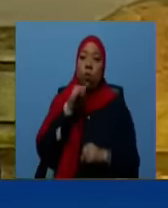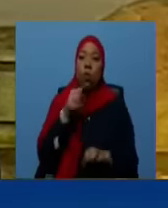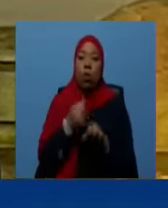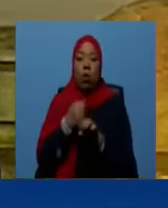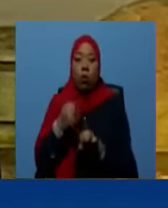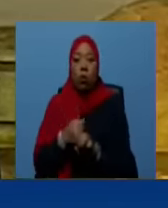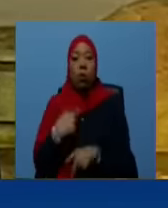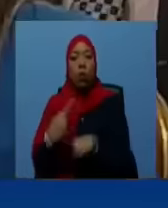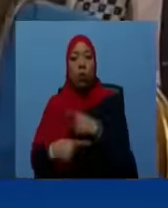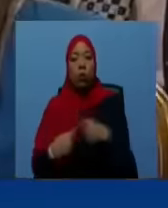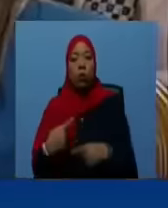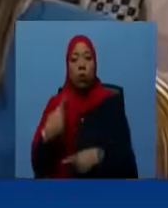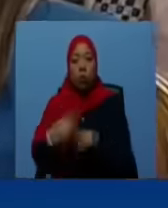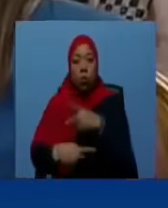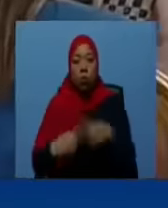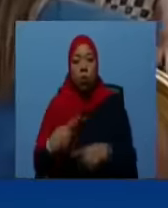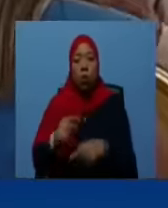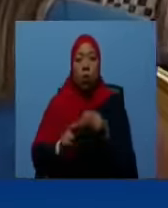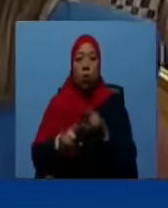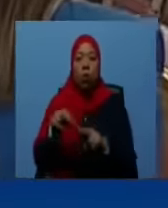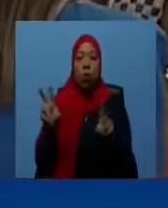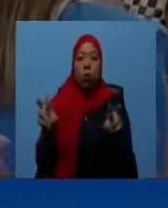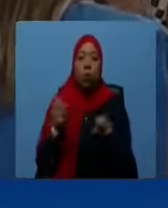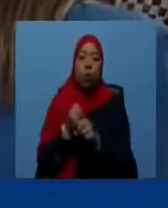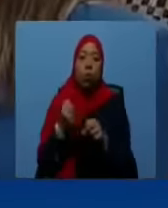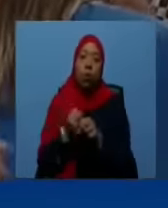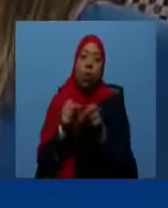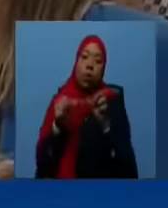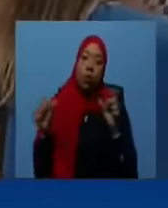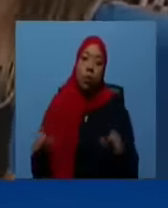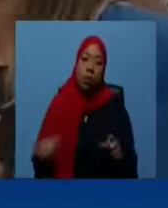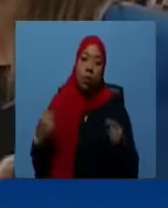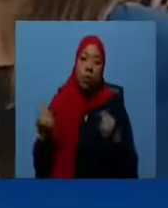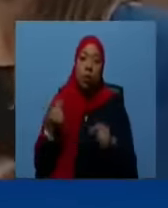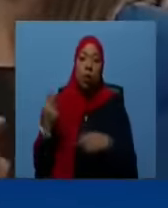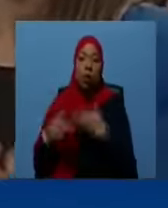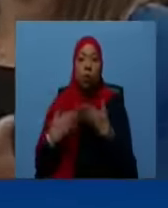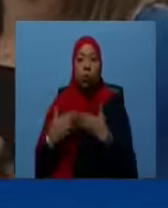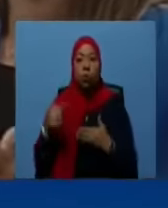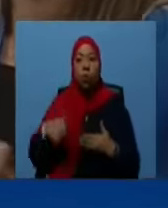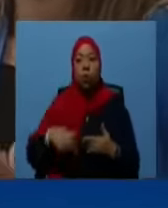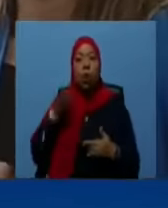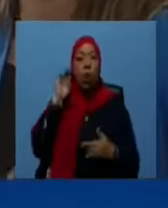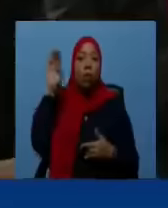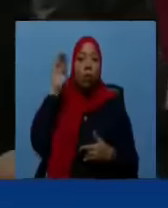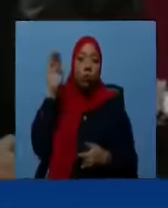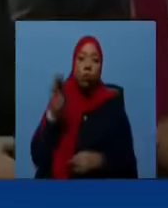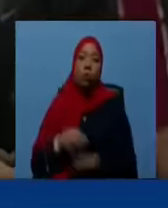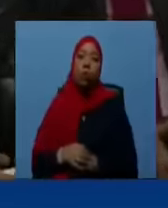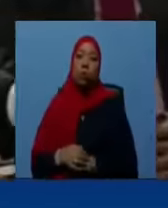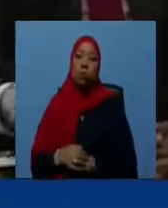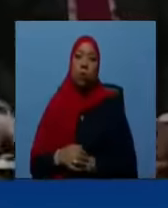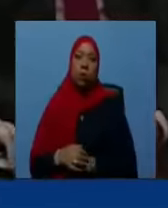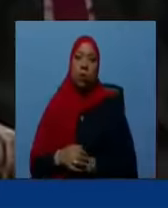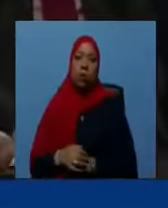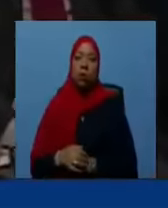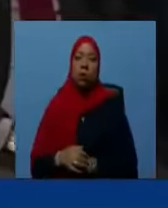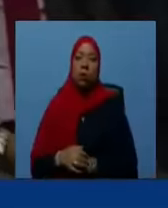sigamos en el proceso de construcción de un nuevo modelo económico, de aquí al futuro.